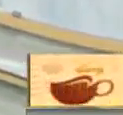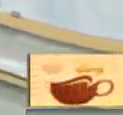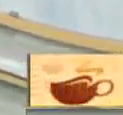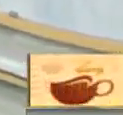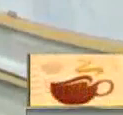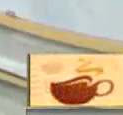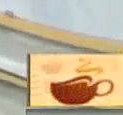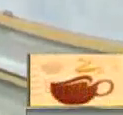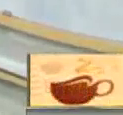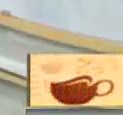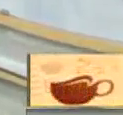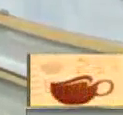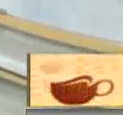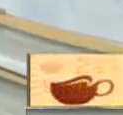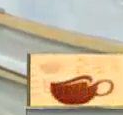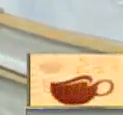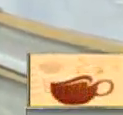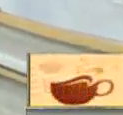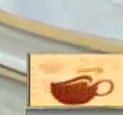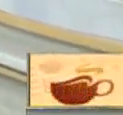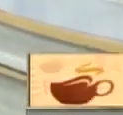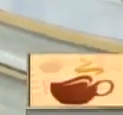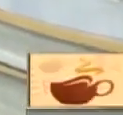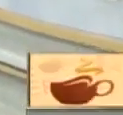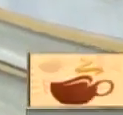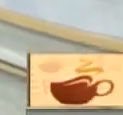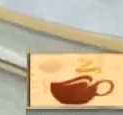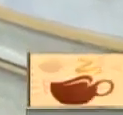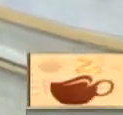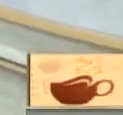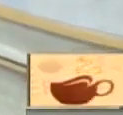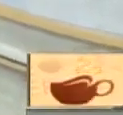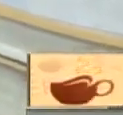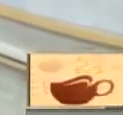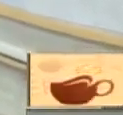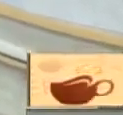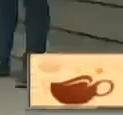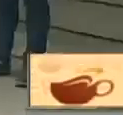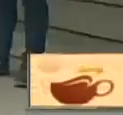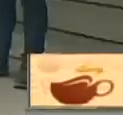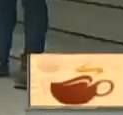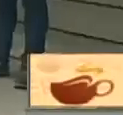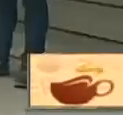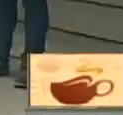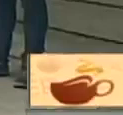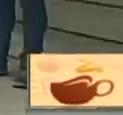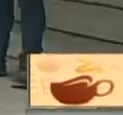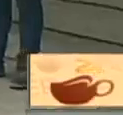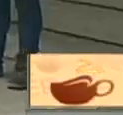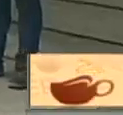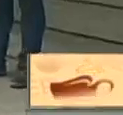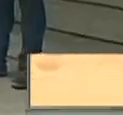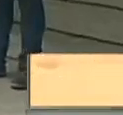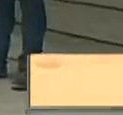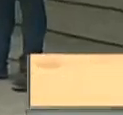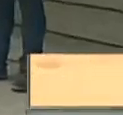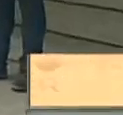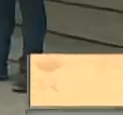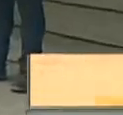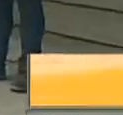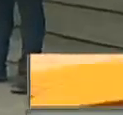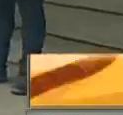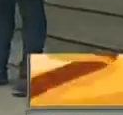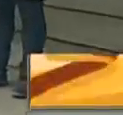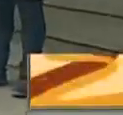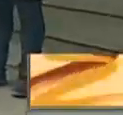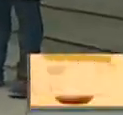salud, mucha aventura, mucha prosperidad para nuestro pueblo y para los pueblos del mundo. Bueno, hoy, 3 de enero del